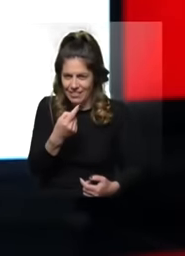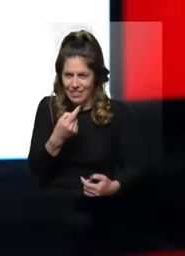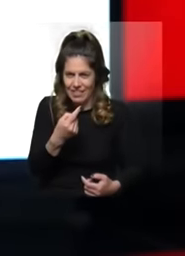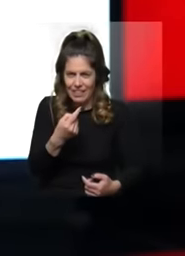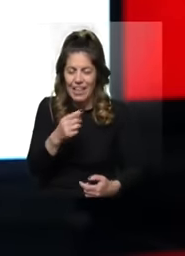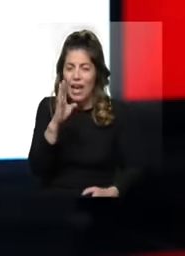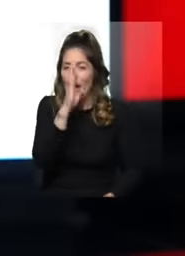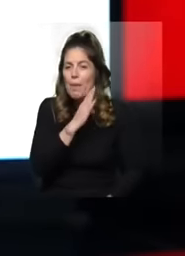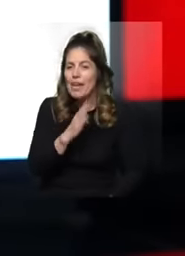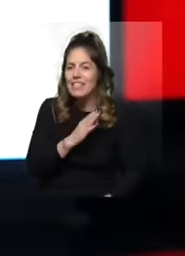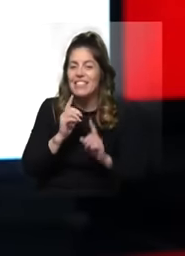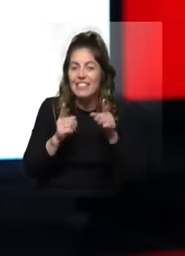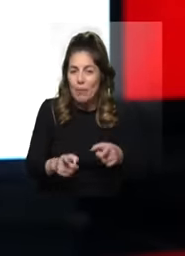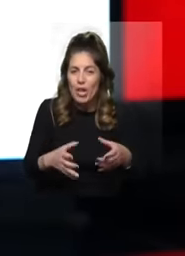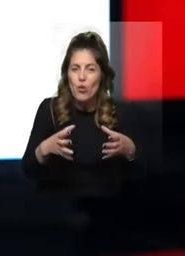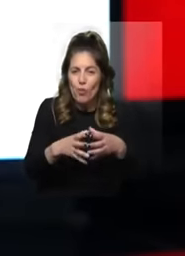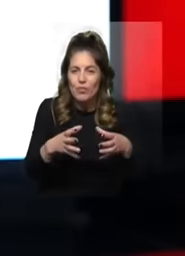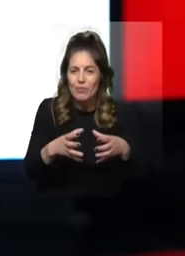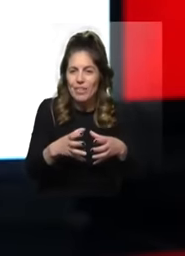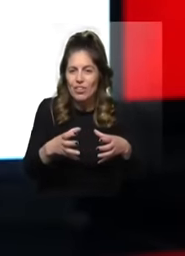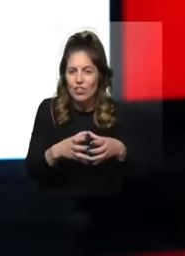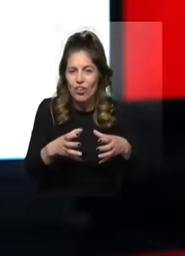En Brasil había todo un movimiento,